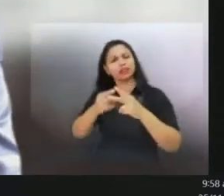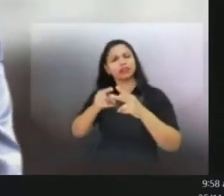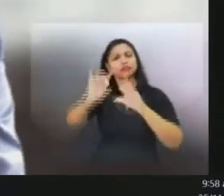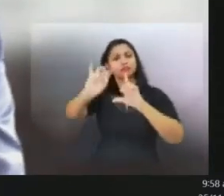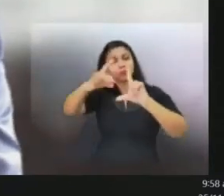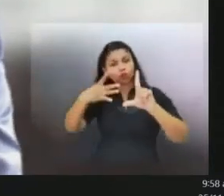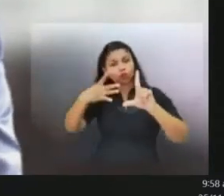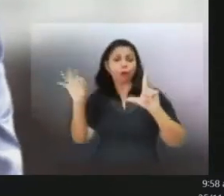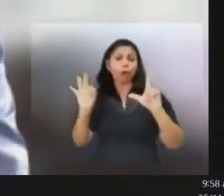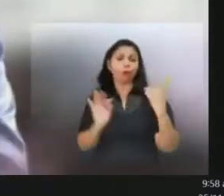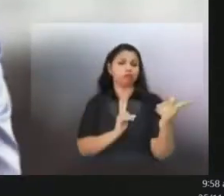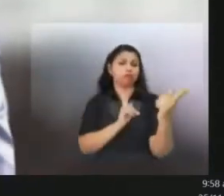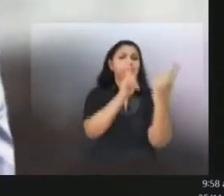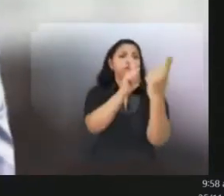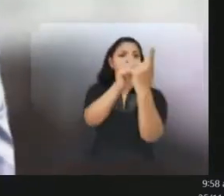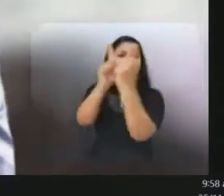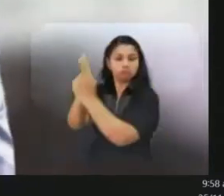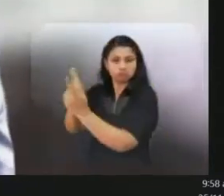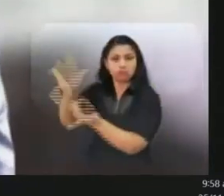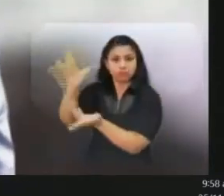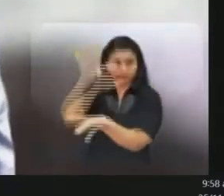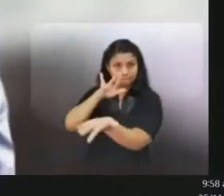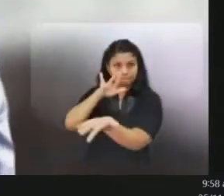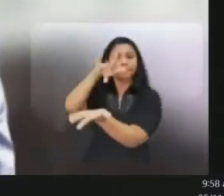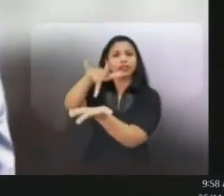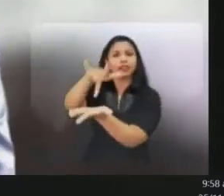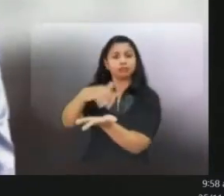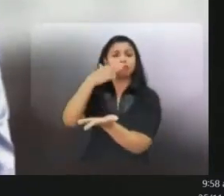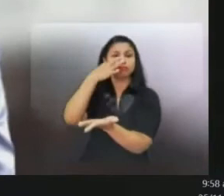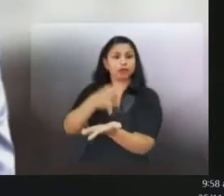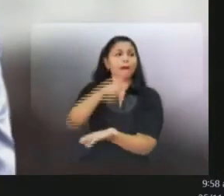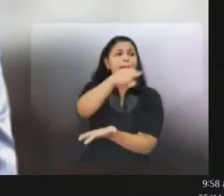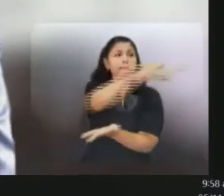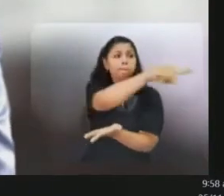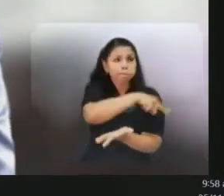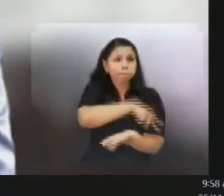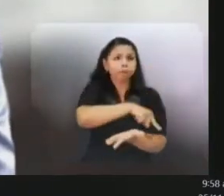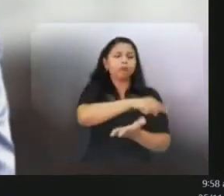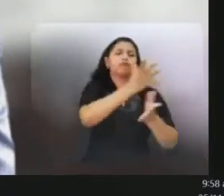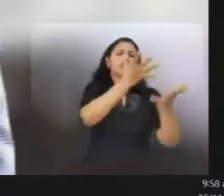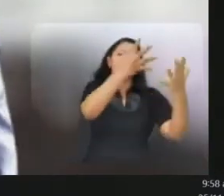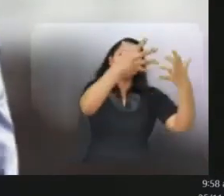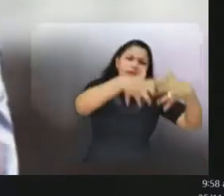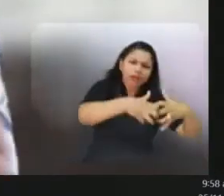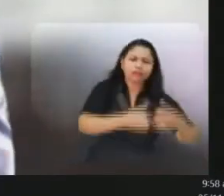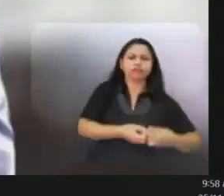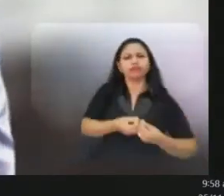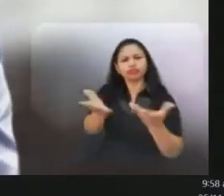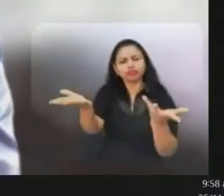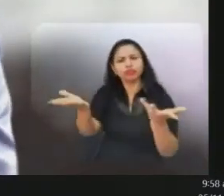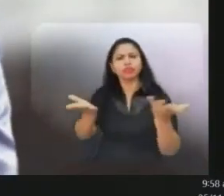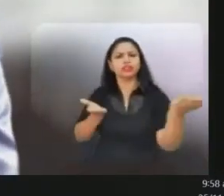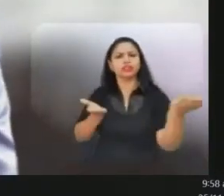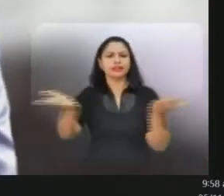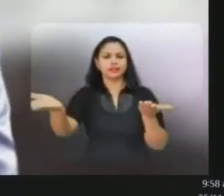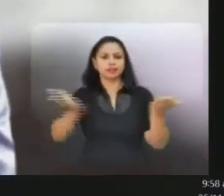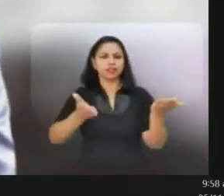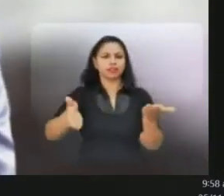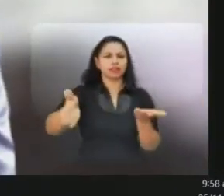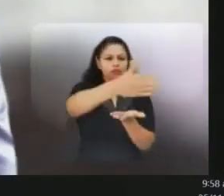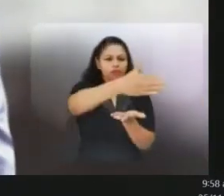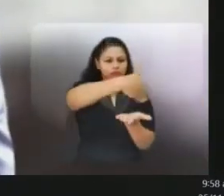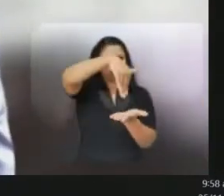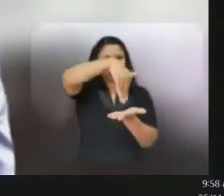presenciales, incluso de muchos proveedores que son quienes atienden el mercado central